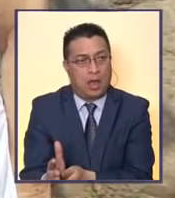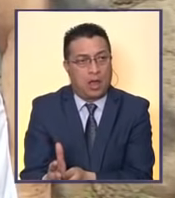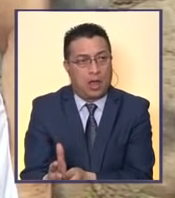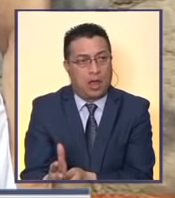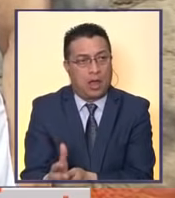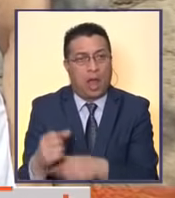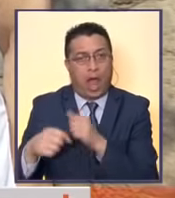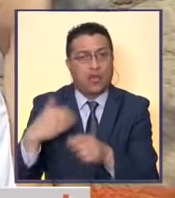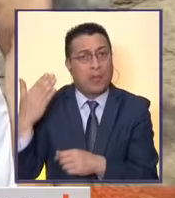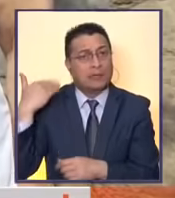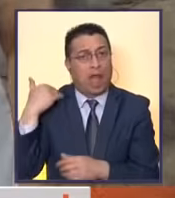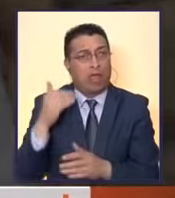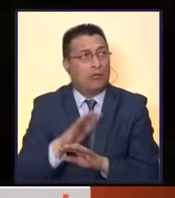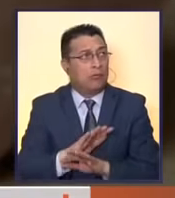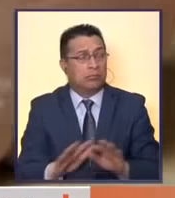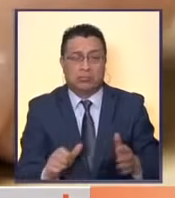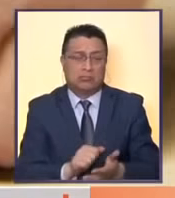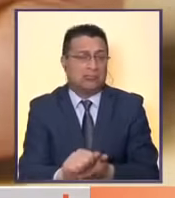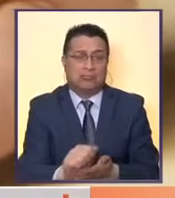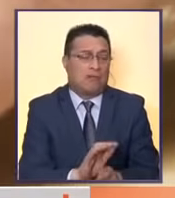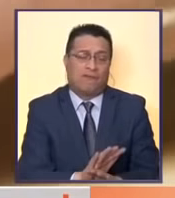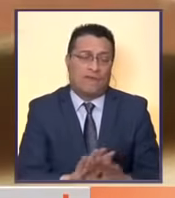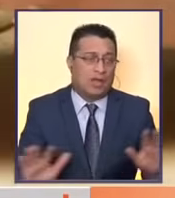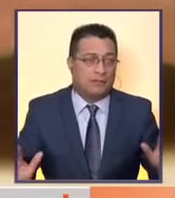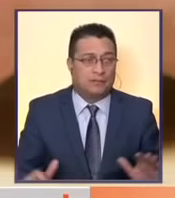el año pasado, nomás. ¿Sí? Sí.